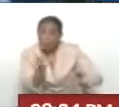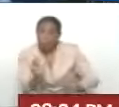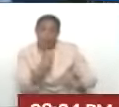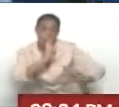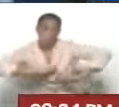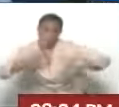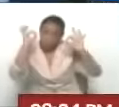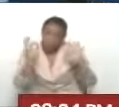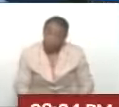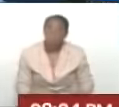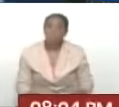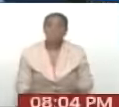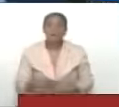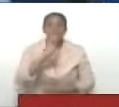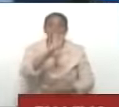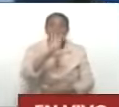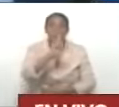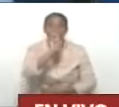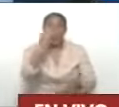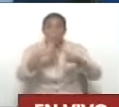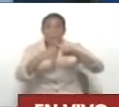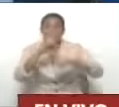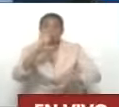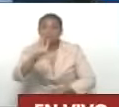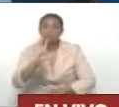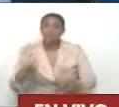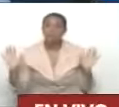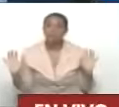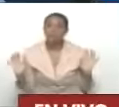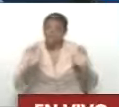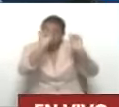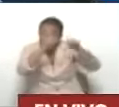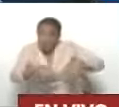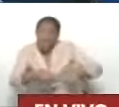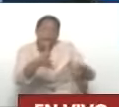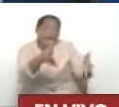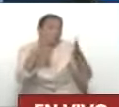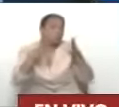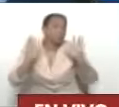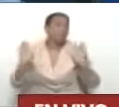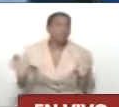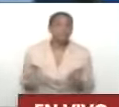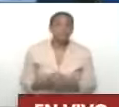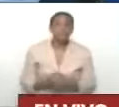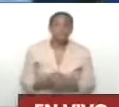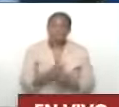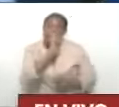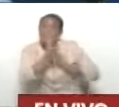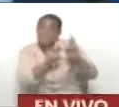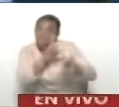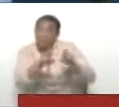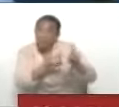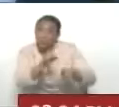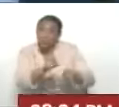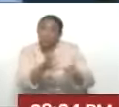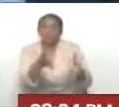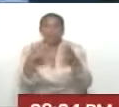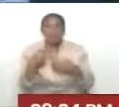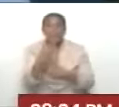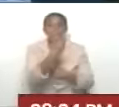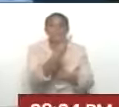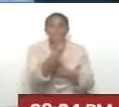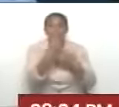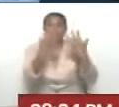1x10. El 5x5. Y hay que ganar. las encuestas, pero hay que ganar el 28 de